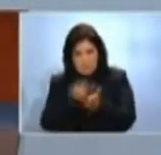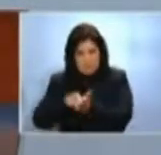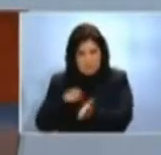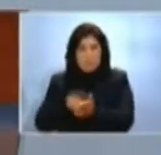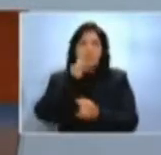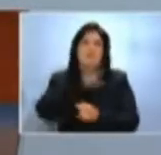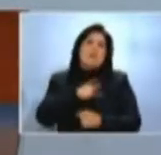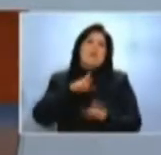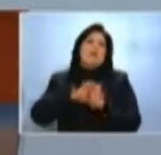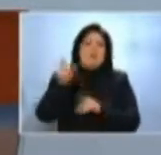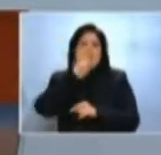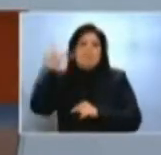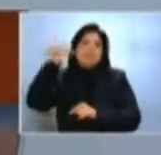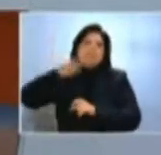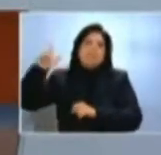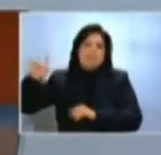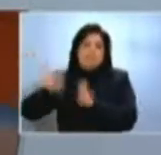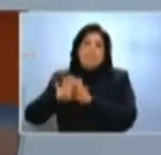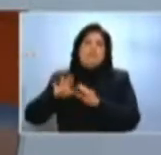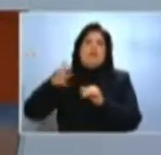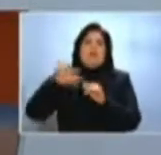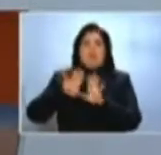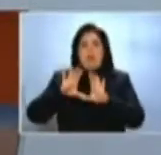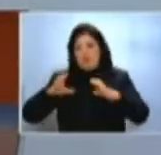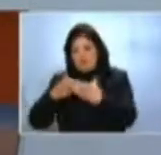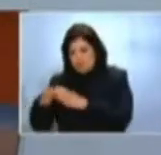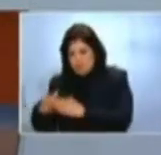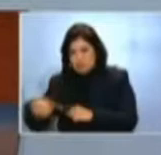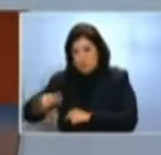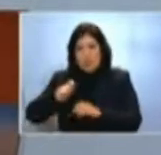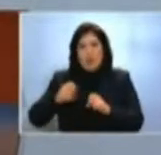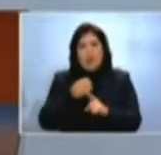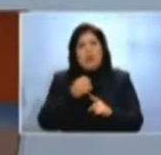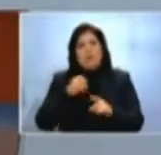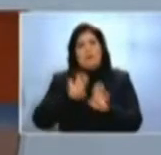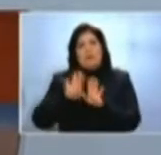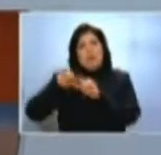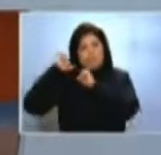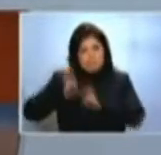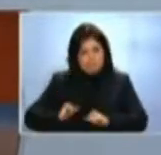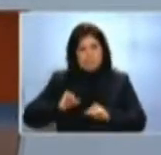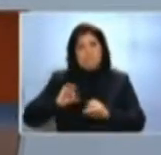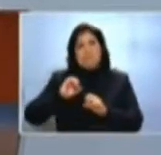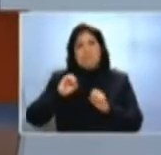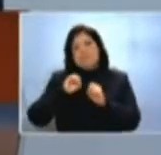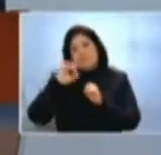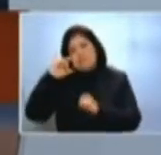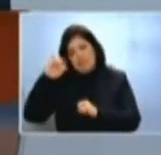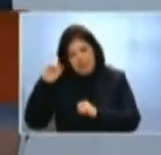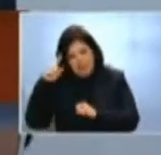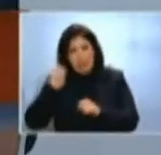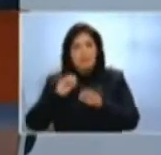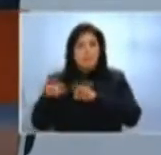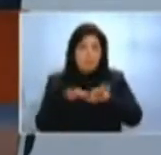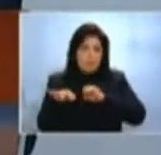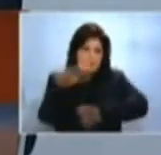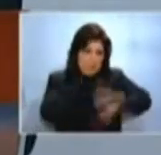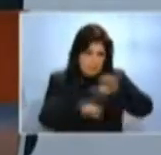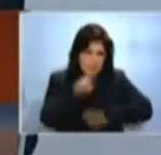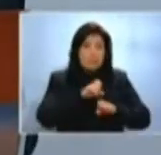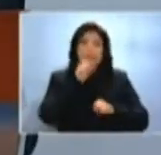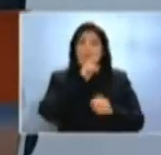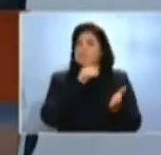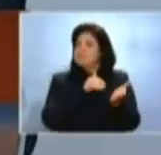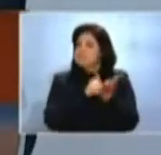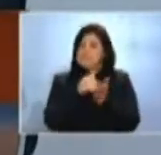porque ¿no? aparte también se empezaron a difundir imágenes en donde estaban haciendo su agosto los lavacarros, Claro, los cuidacarros,